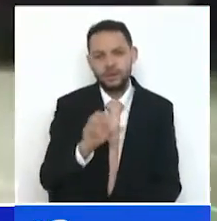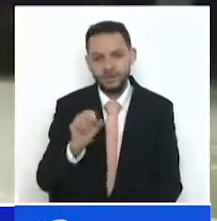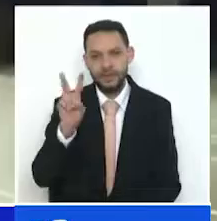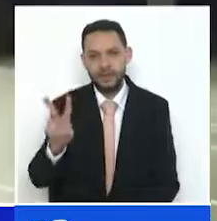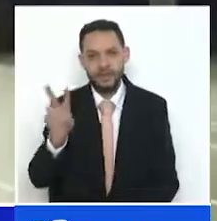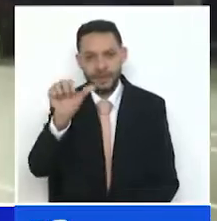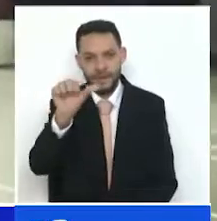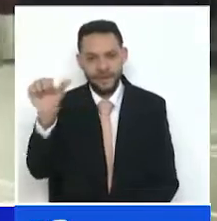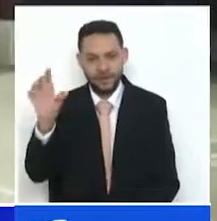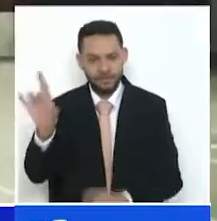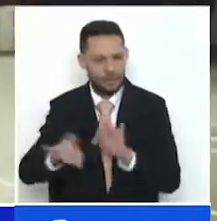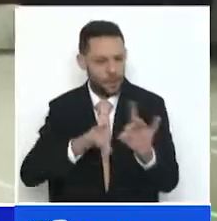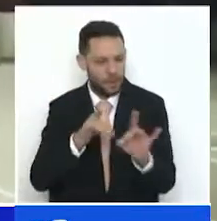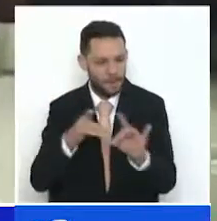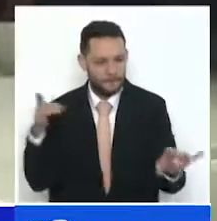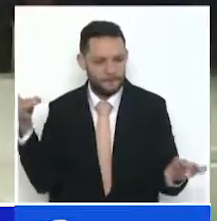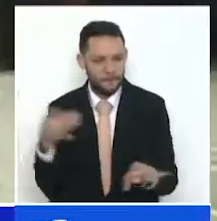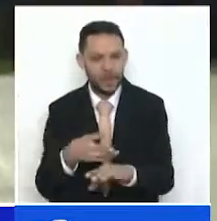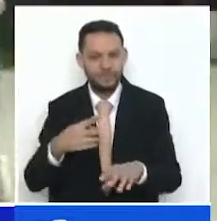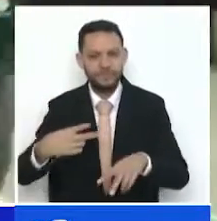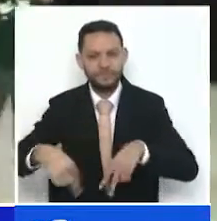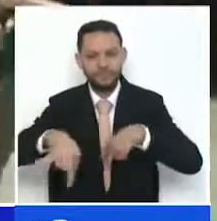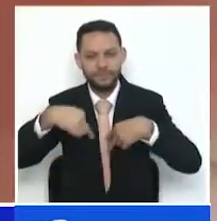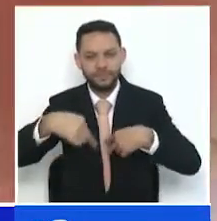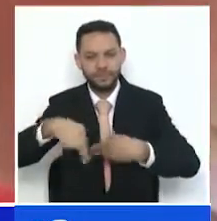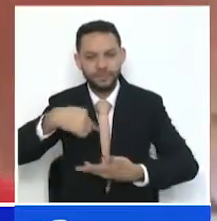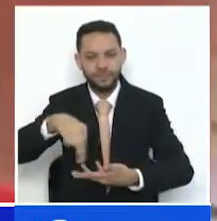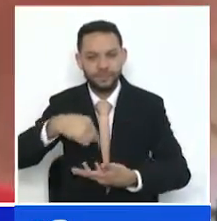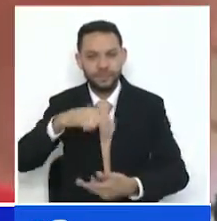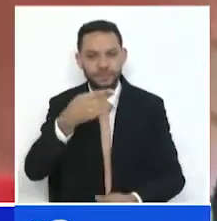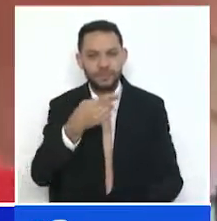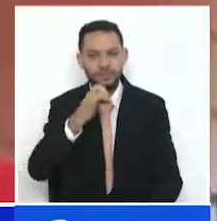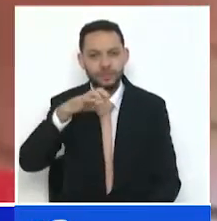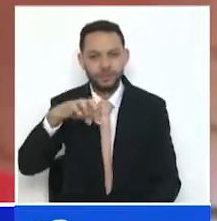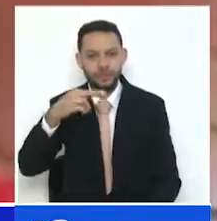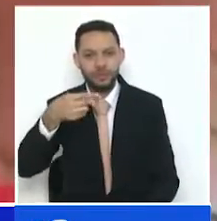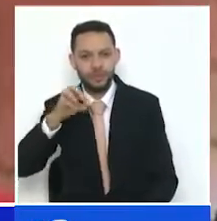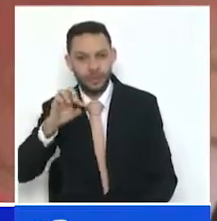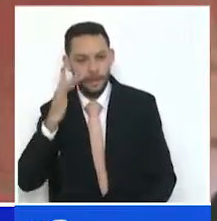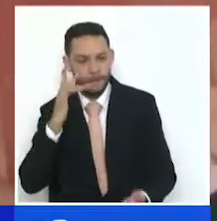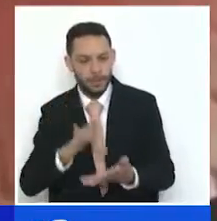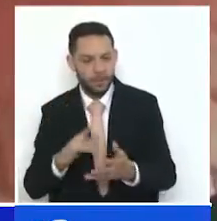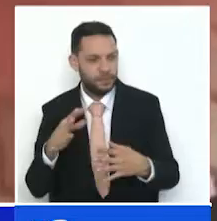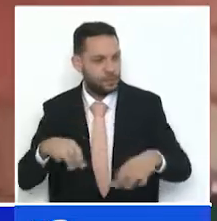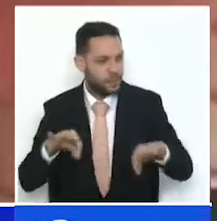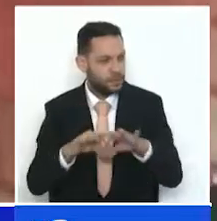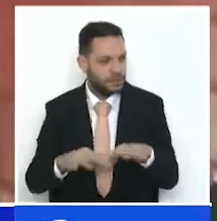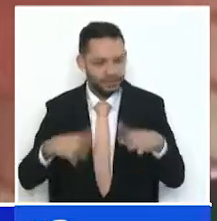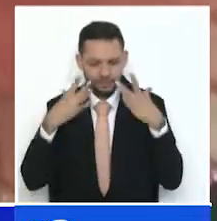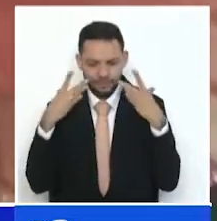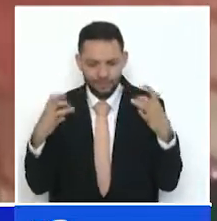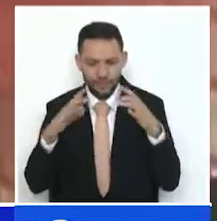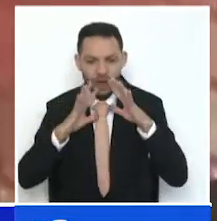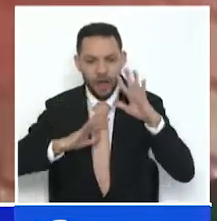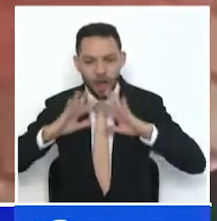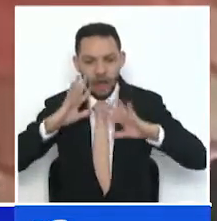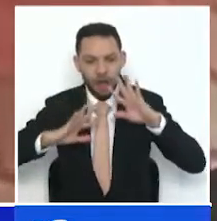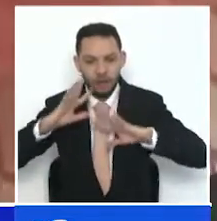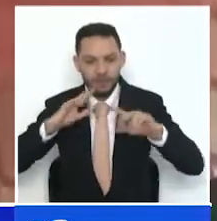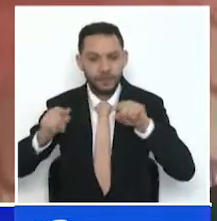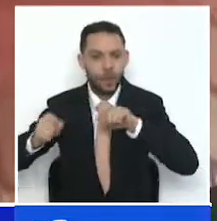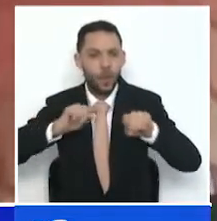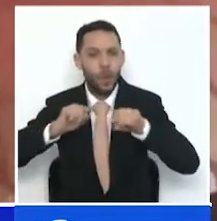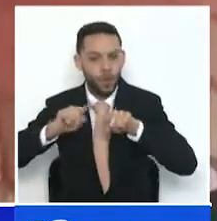más destacadas dentro de la categoría hip hop de la disciplina de baile deportivo. Me siento muy satisfecha, ya que fue una competencia pues un